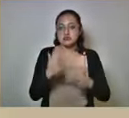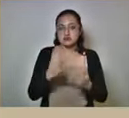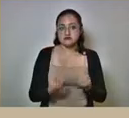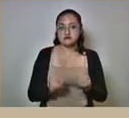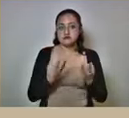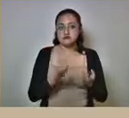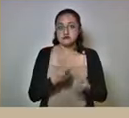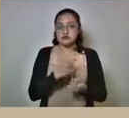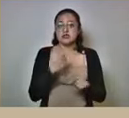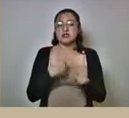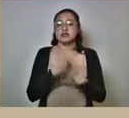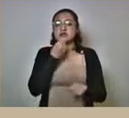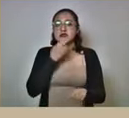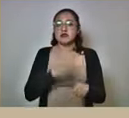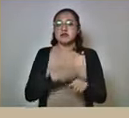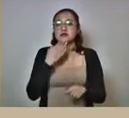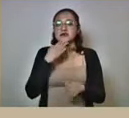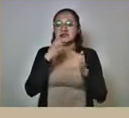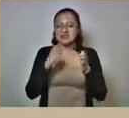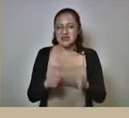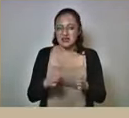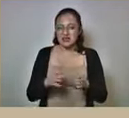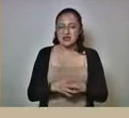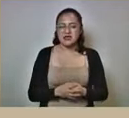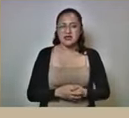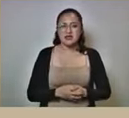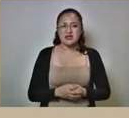por parte de la Secretaría de Bienestar,